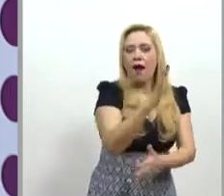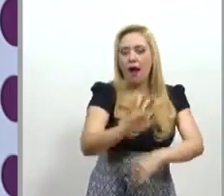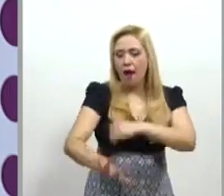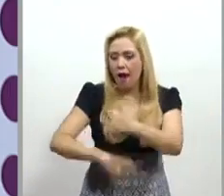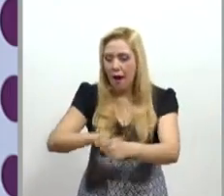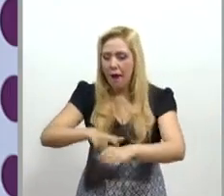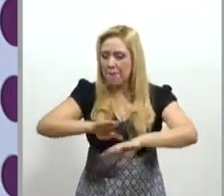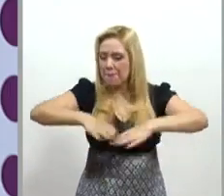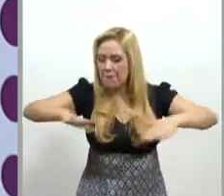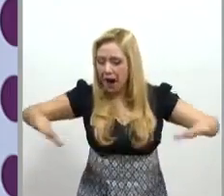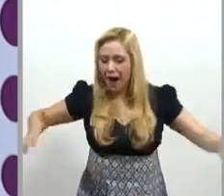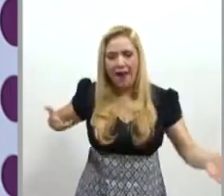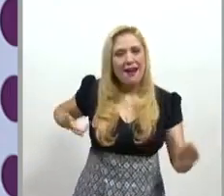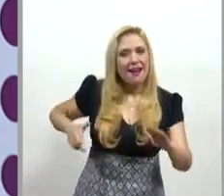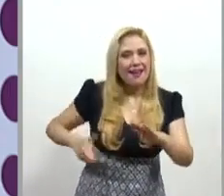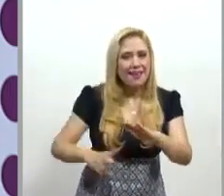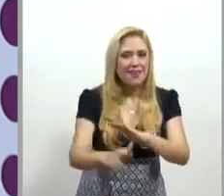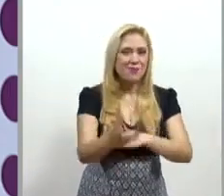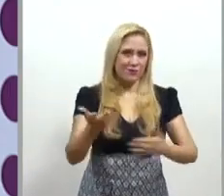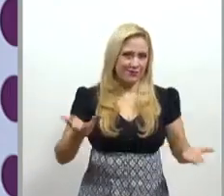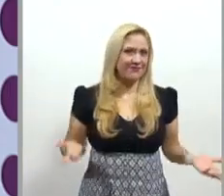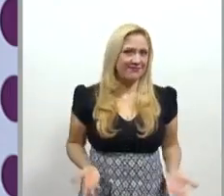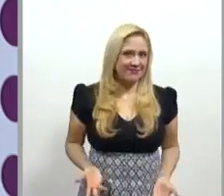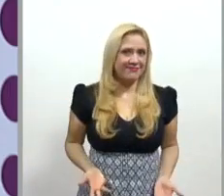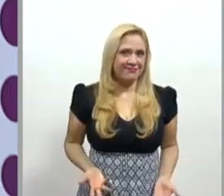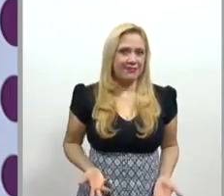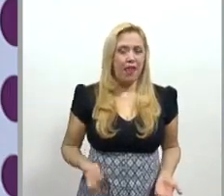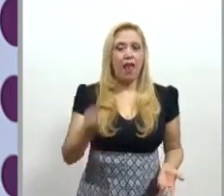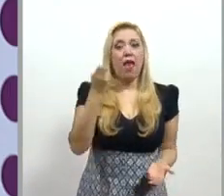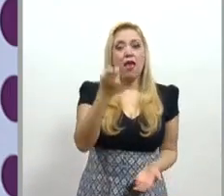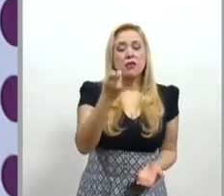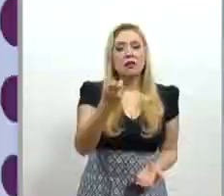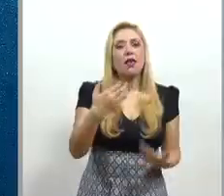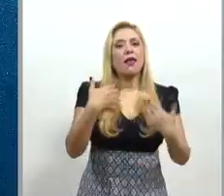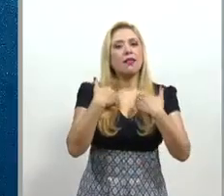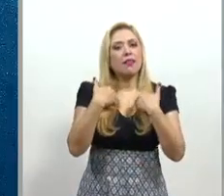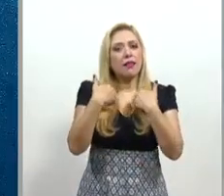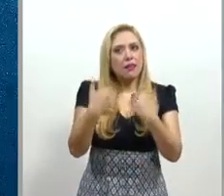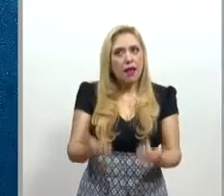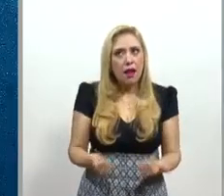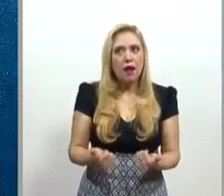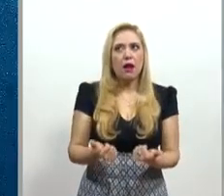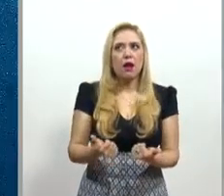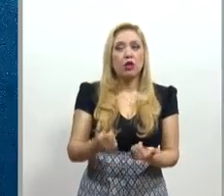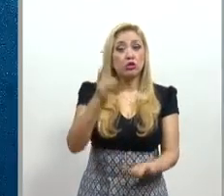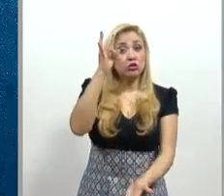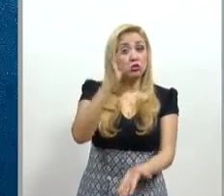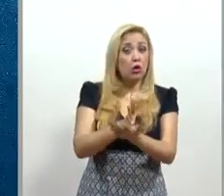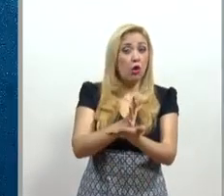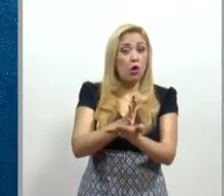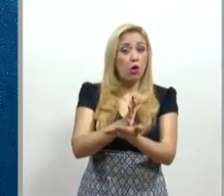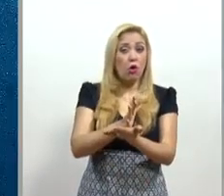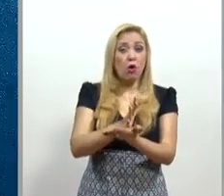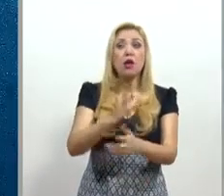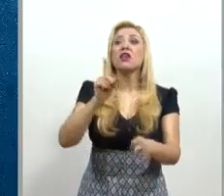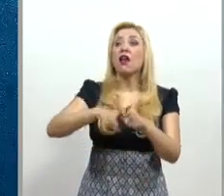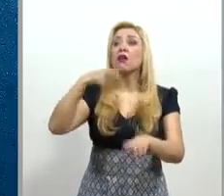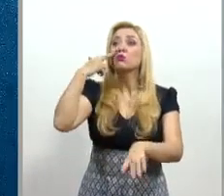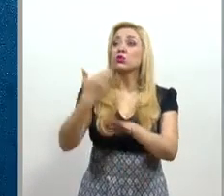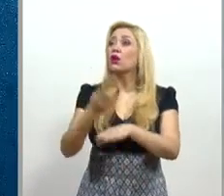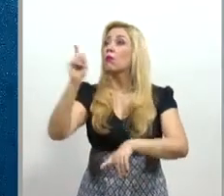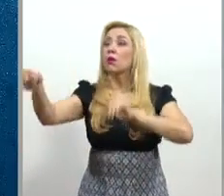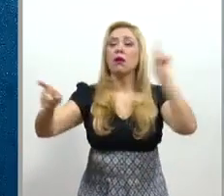Y de hecho, una de las composiciones del derecho humano como tal es entenderlo no solamente en términos de facultades y poderes,